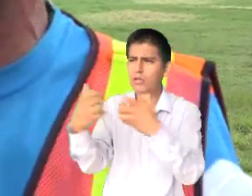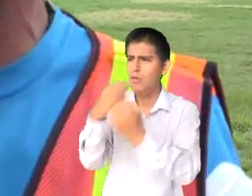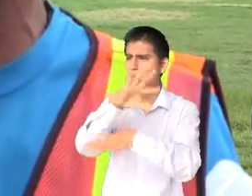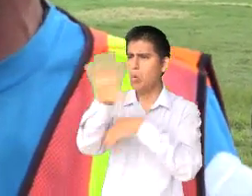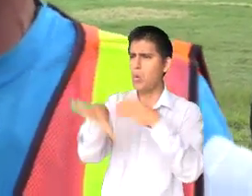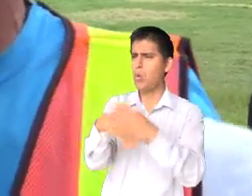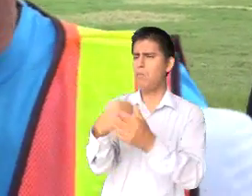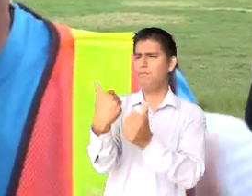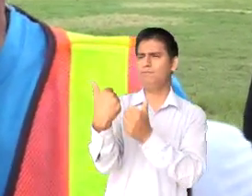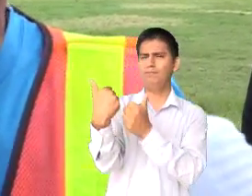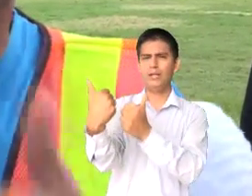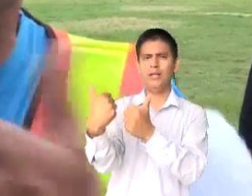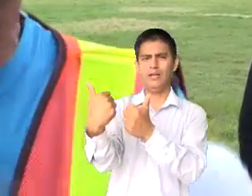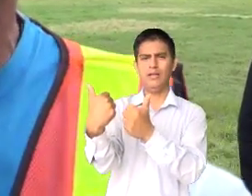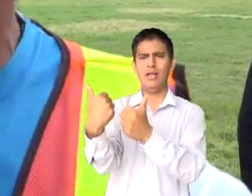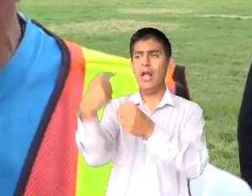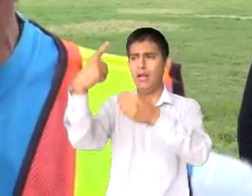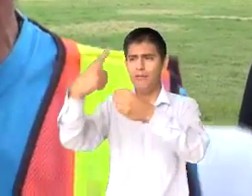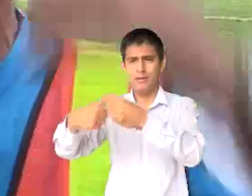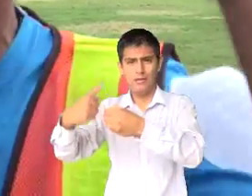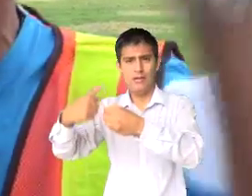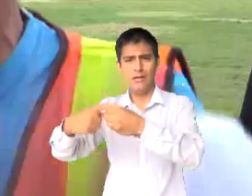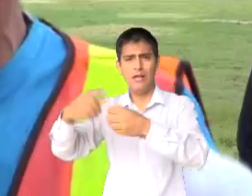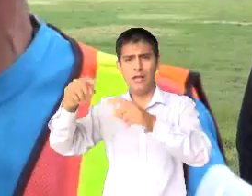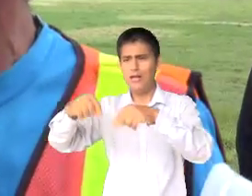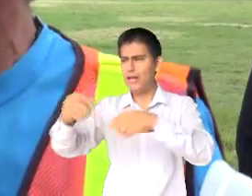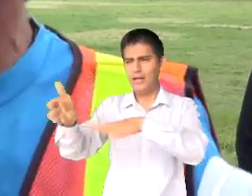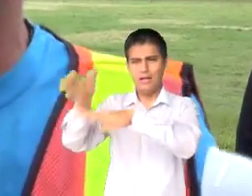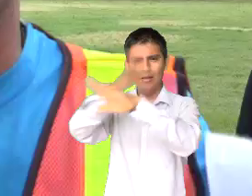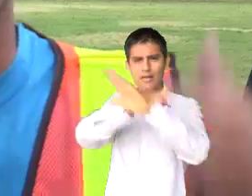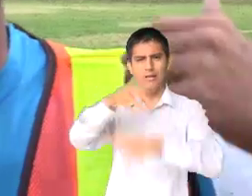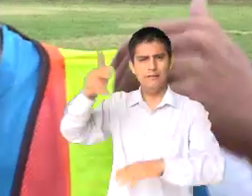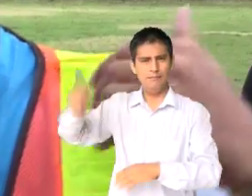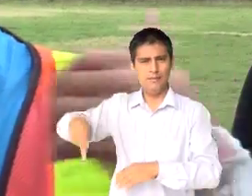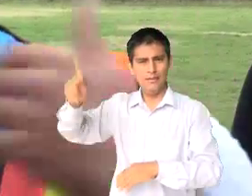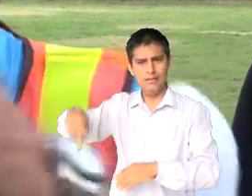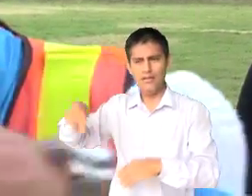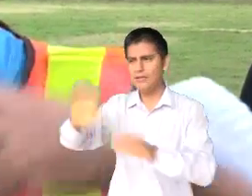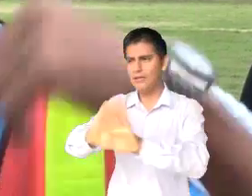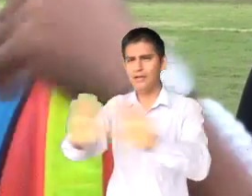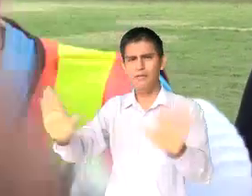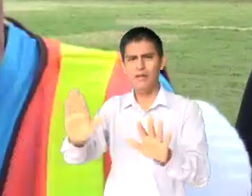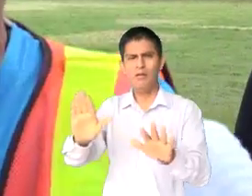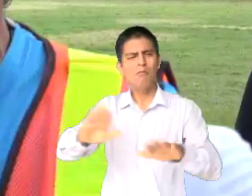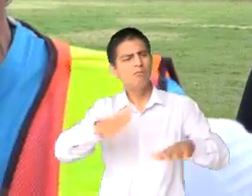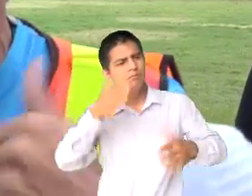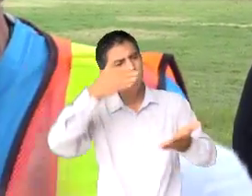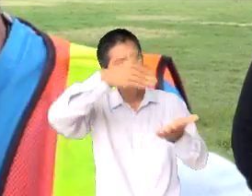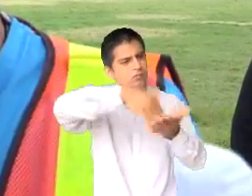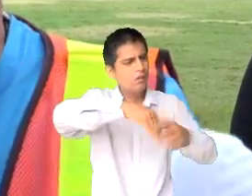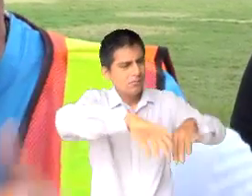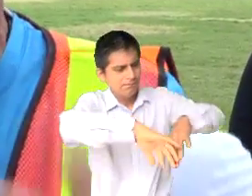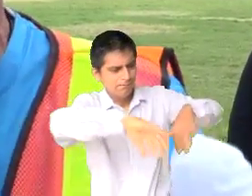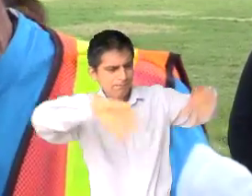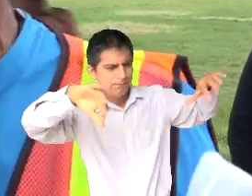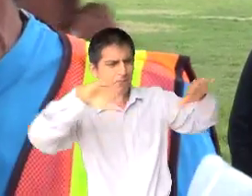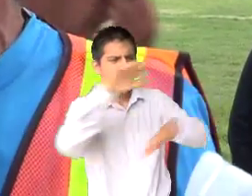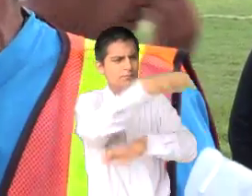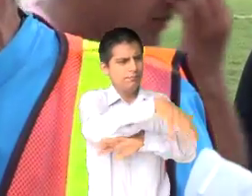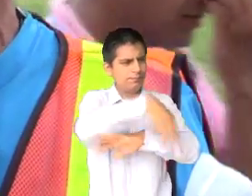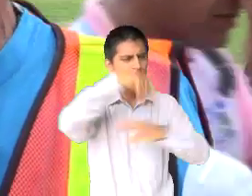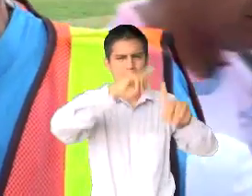en Pedernales, no solo en la ciudad devastada, sino en los campos. Ayer recorrimos montes, campos, con ambulancias, con